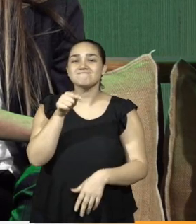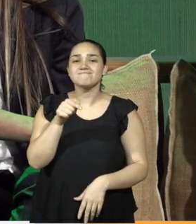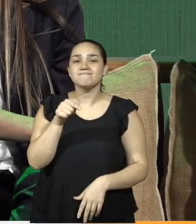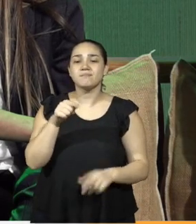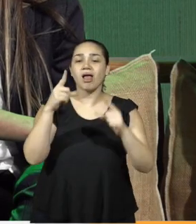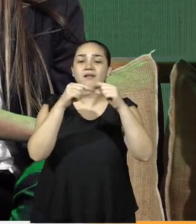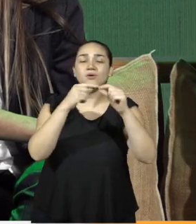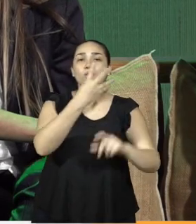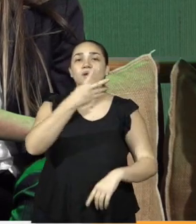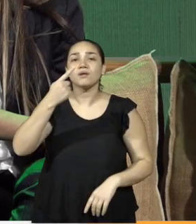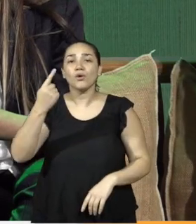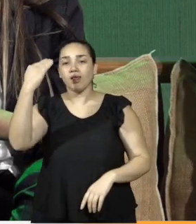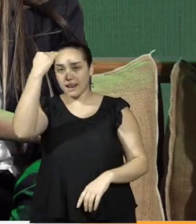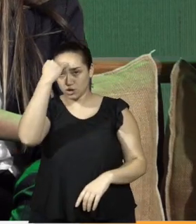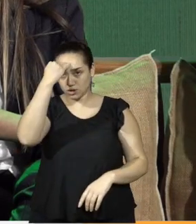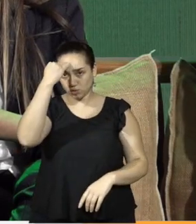artículo 41 de la Constitución.